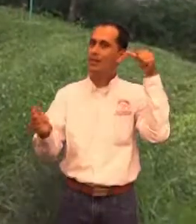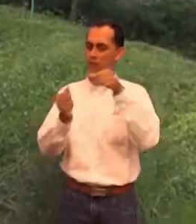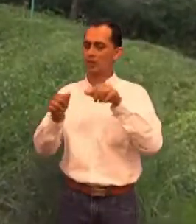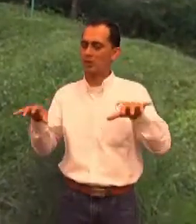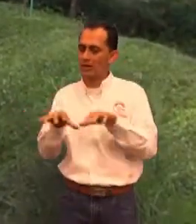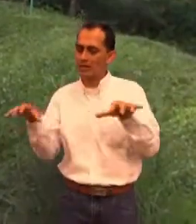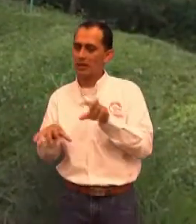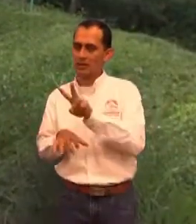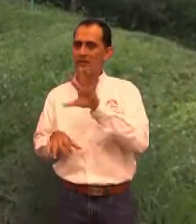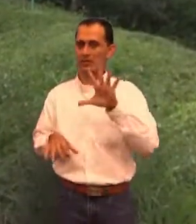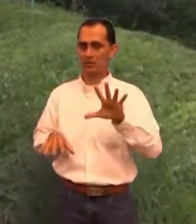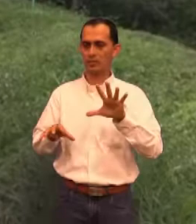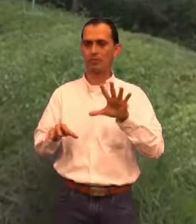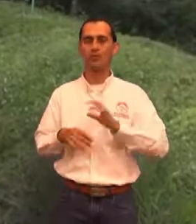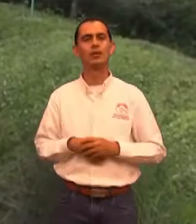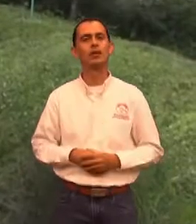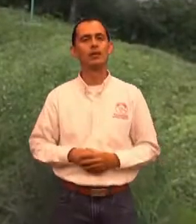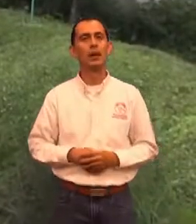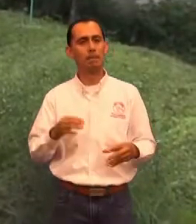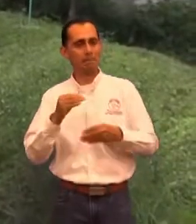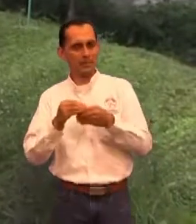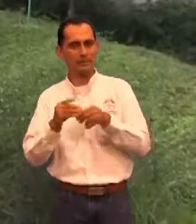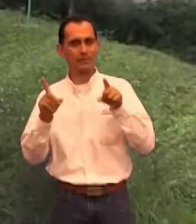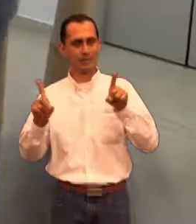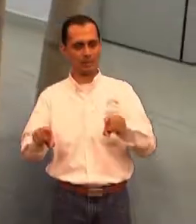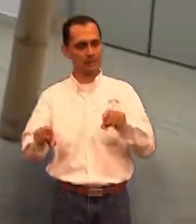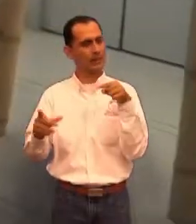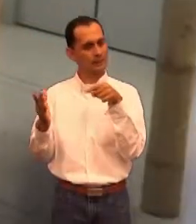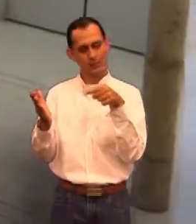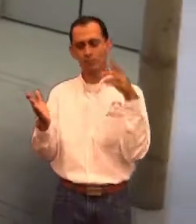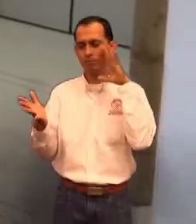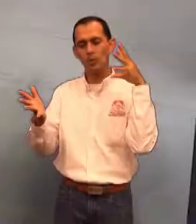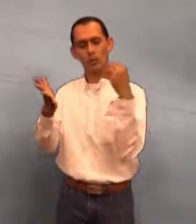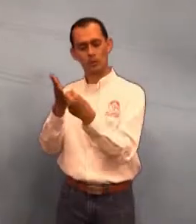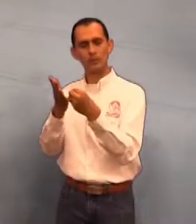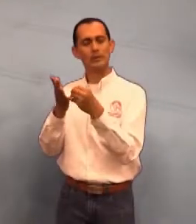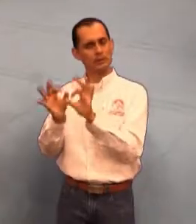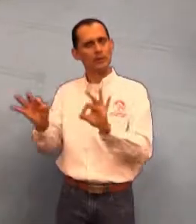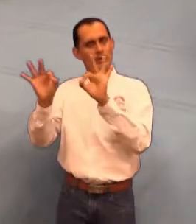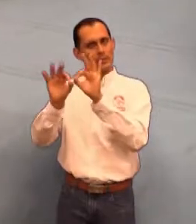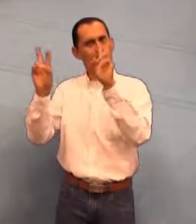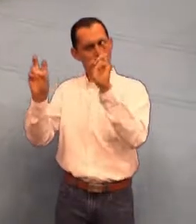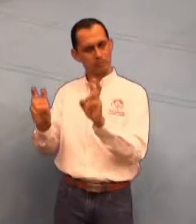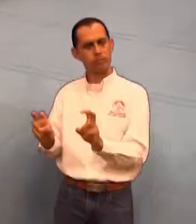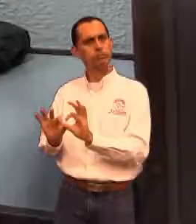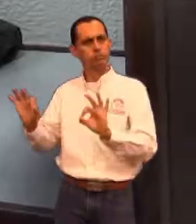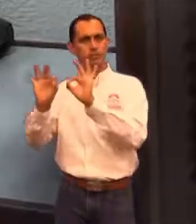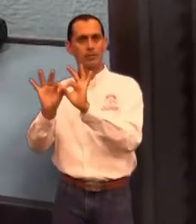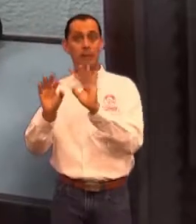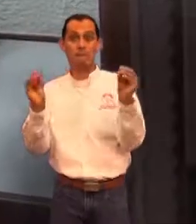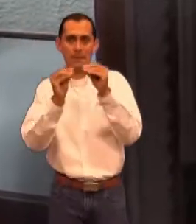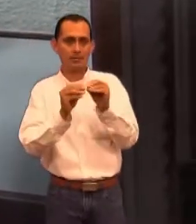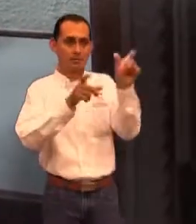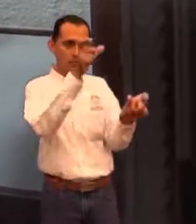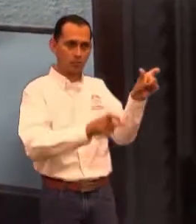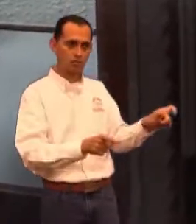acuicultura y llegamos a conclusiones muy importantes. Entregamos 6 resultados de